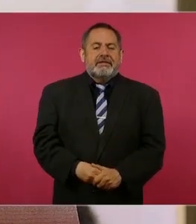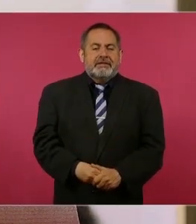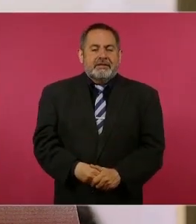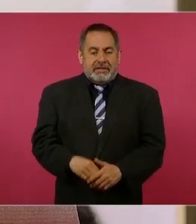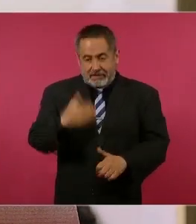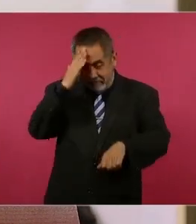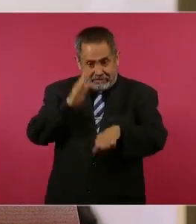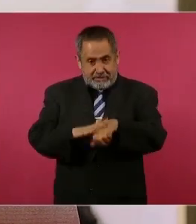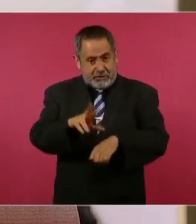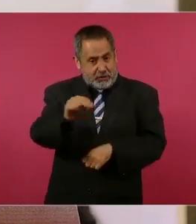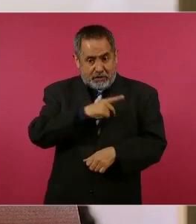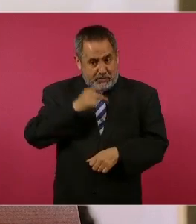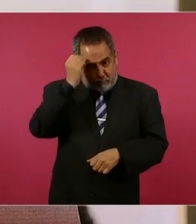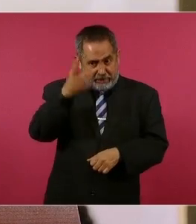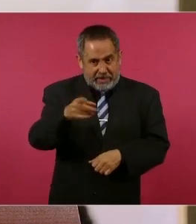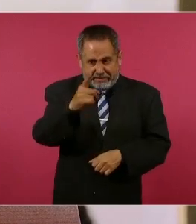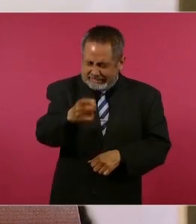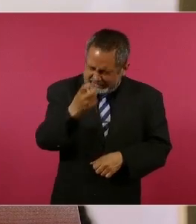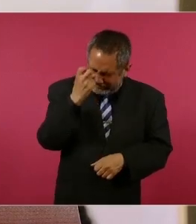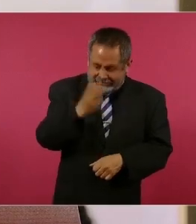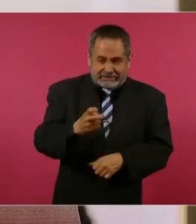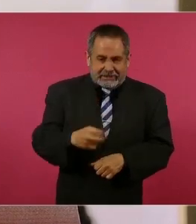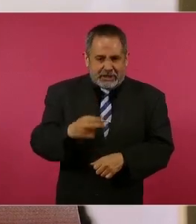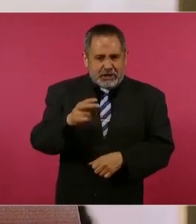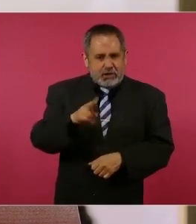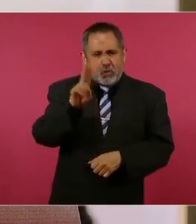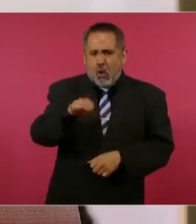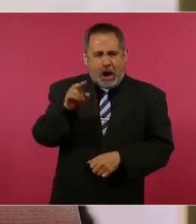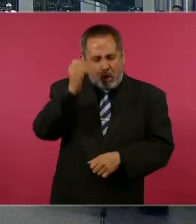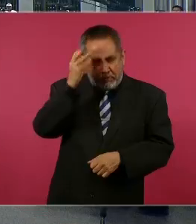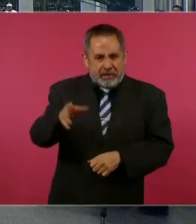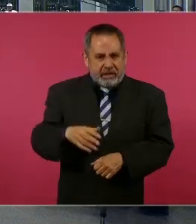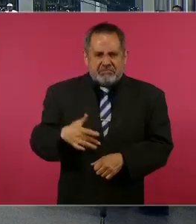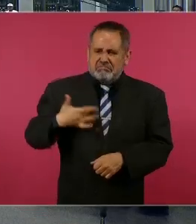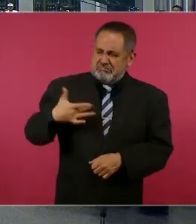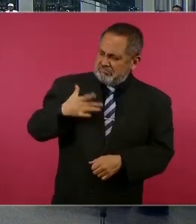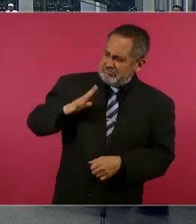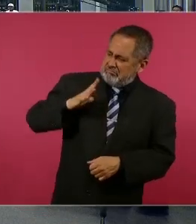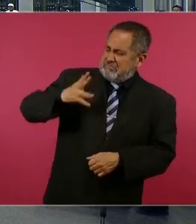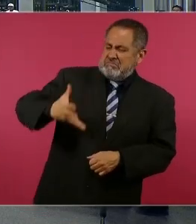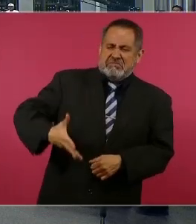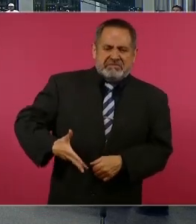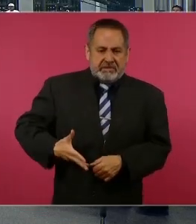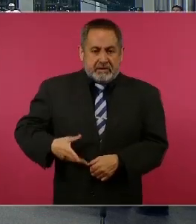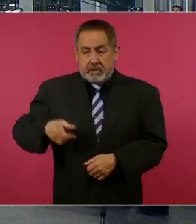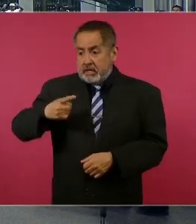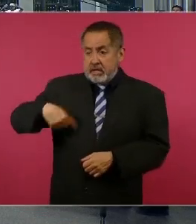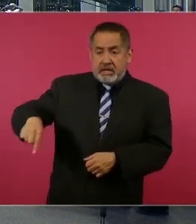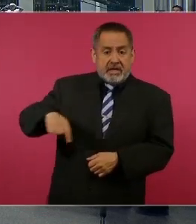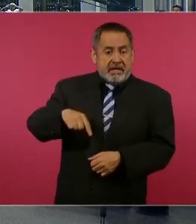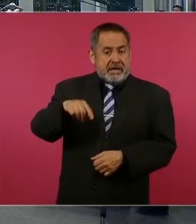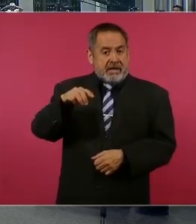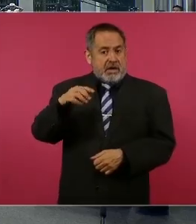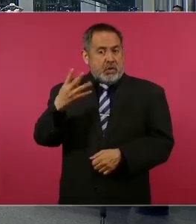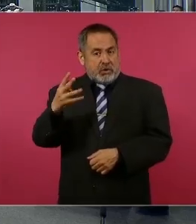No lo olvidemos, nunca. Y hay que sentirnos muy orgullosos. Este movimiento de